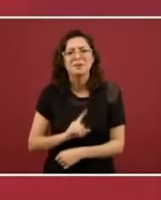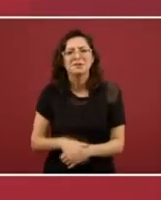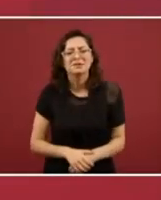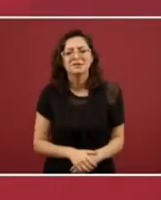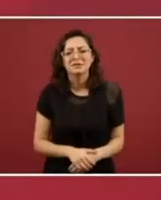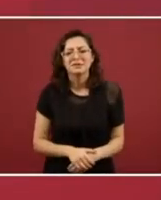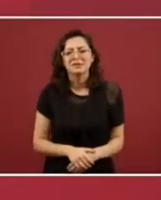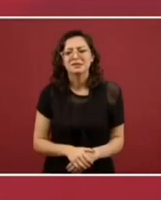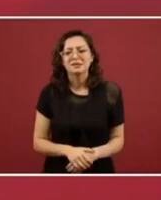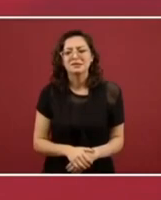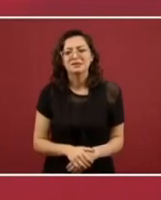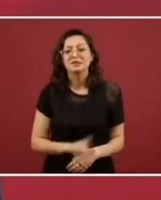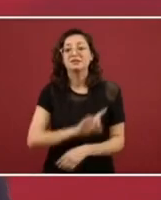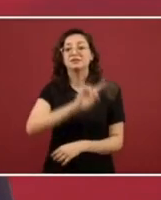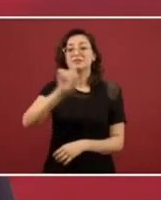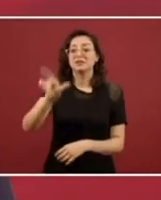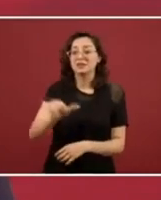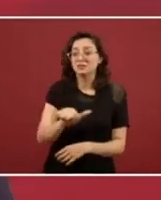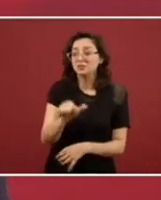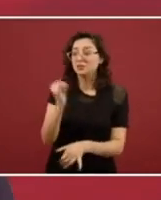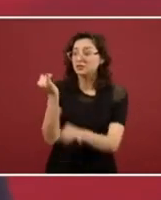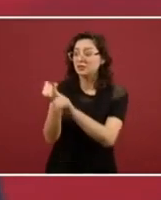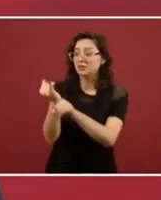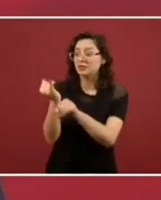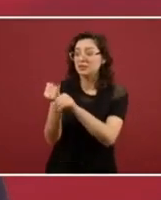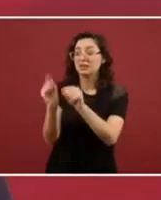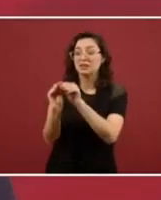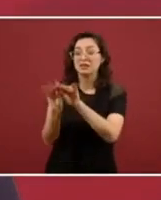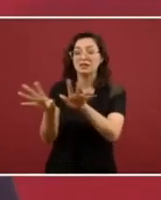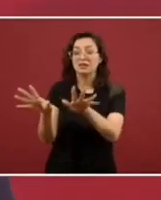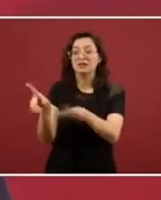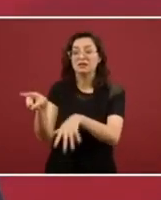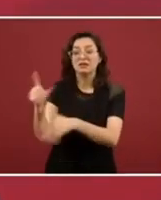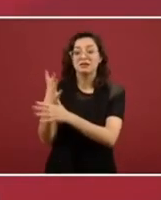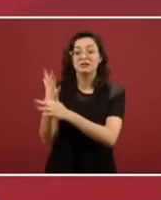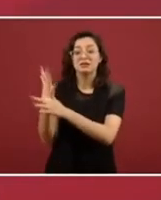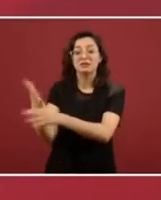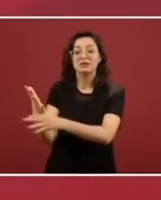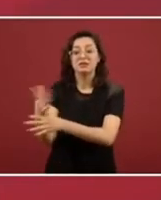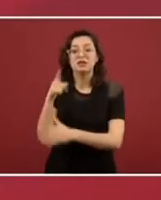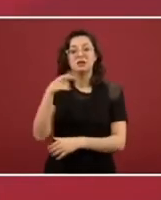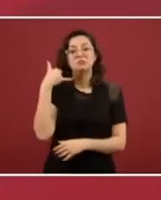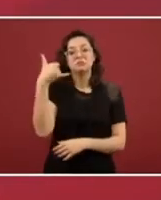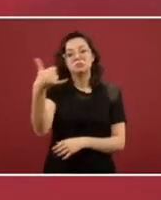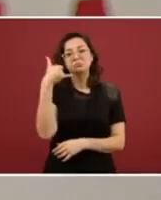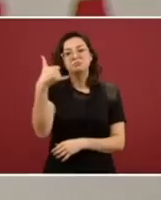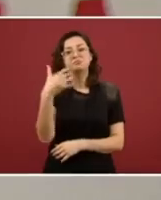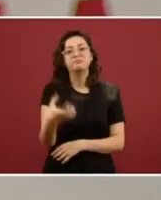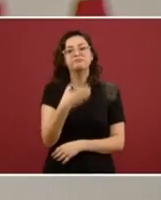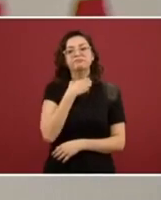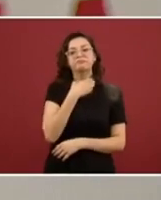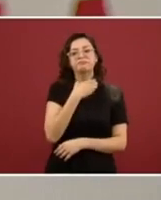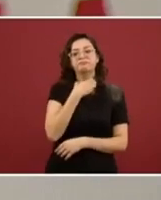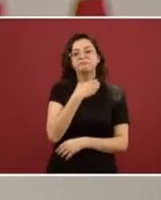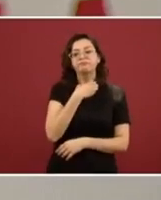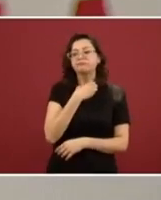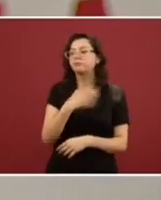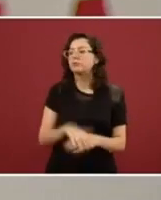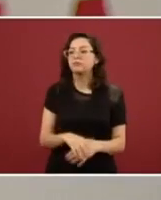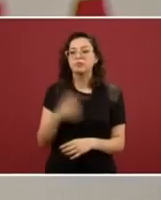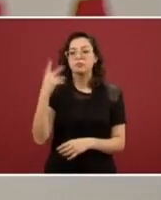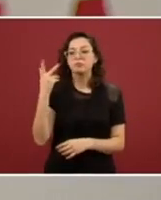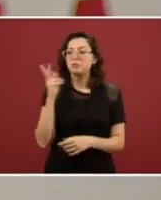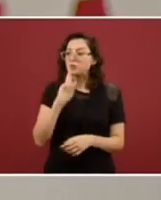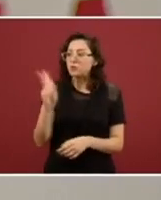en sus redes sociales criticaba el hecho de que estaba saturado el número y que no se hacían suficientes